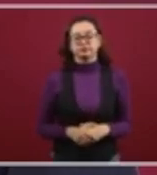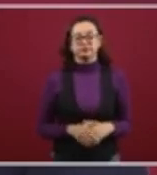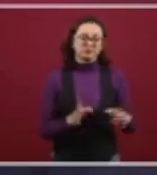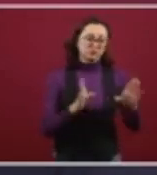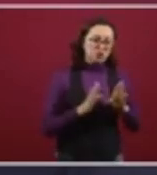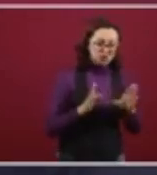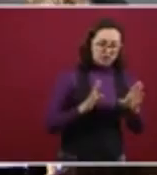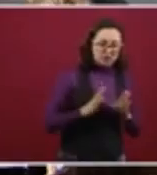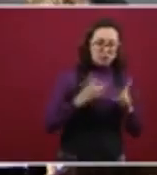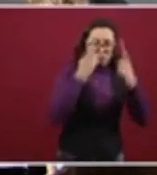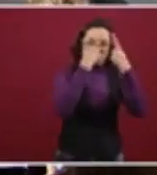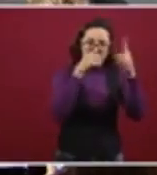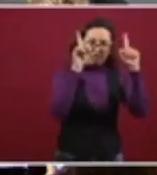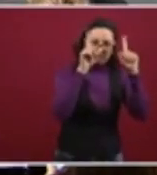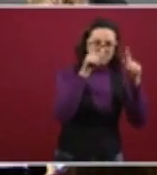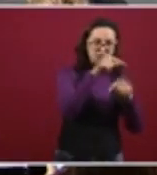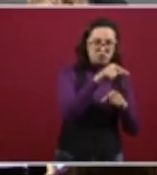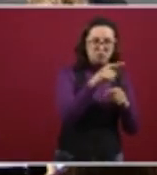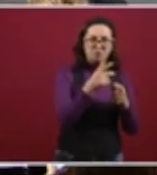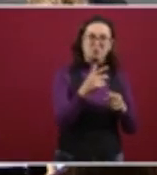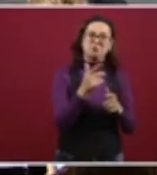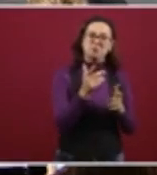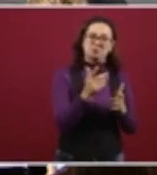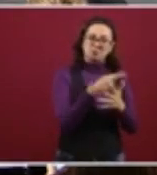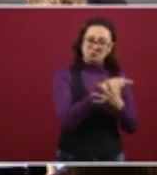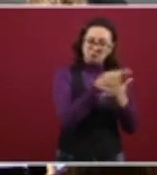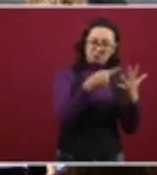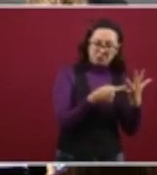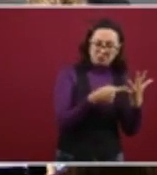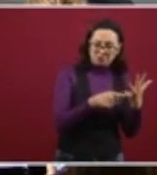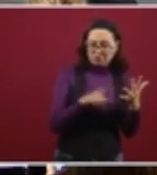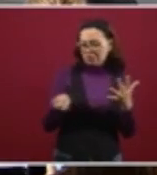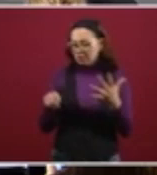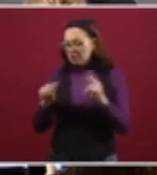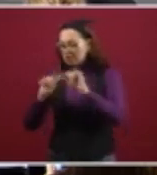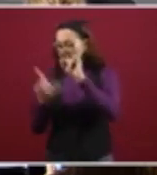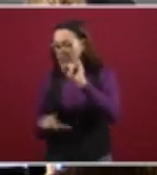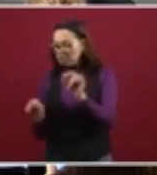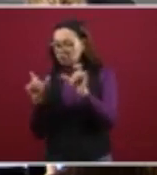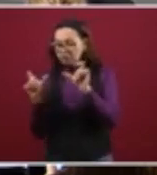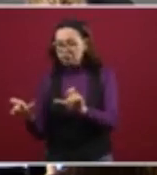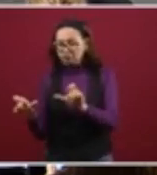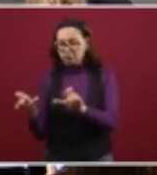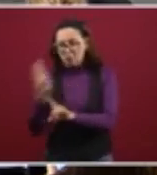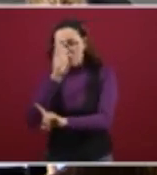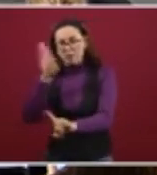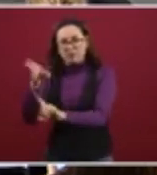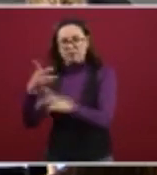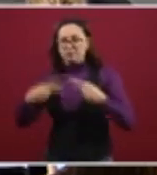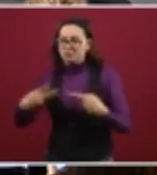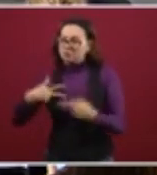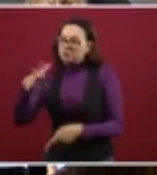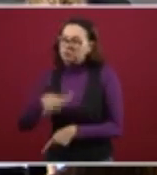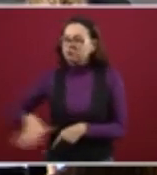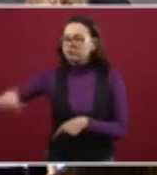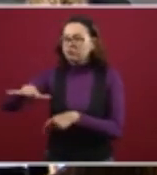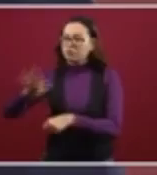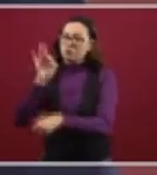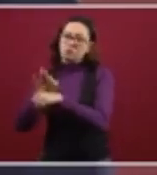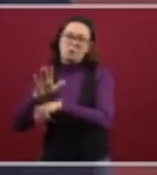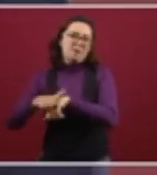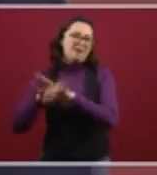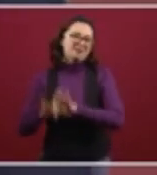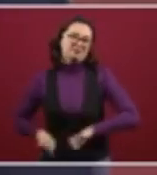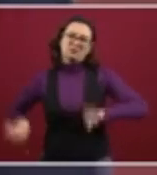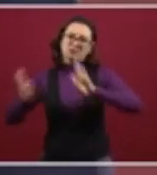porque su tarea de proteger a la gente, de la seguridad pública, es básica